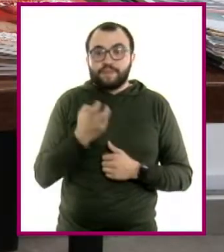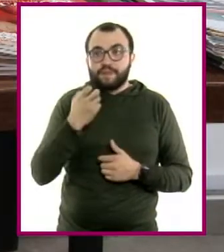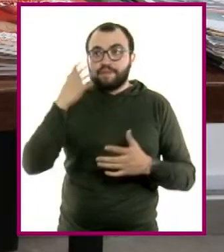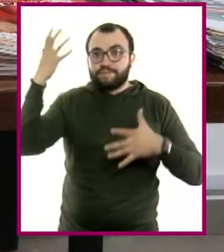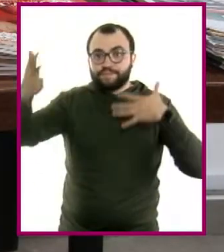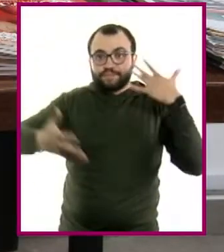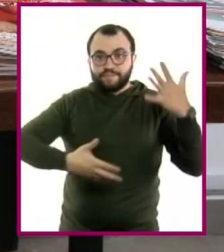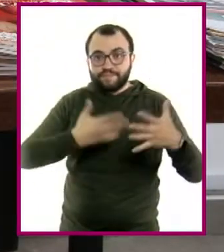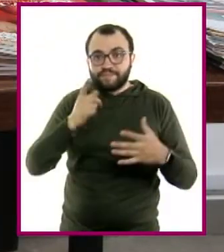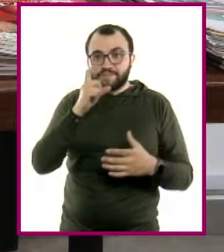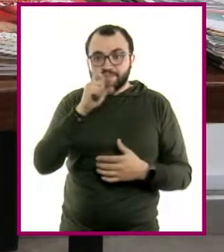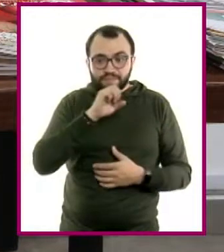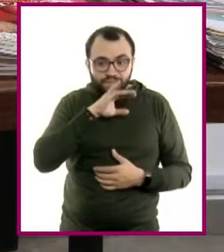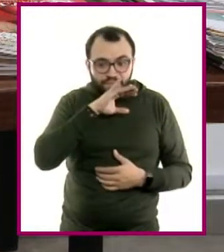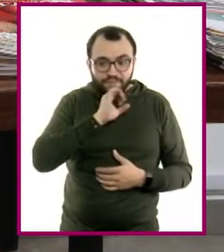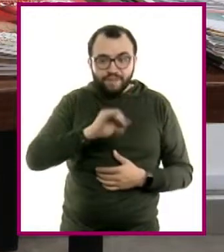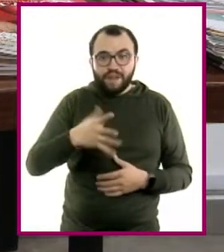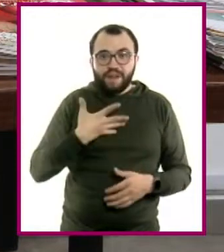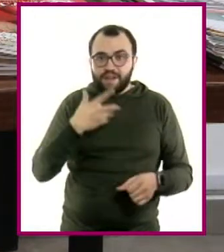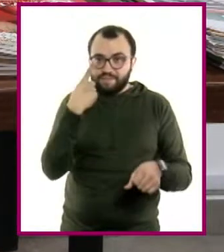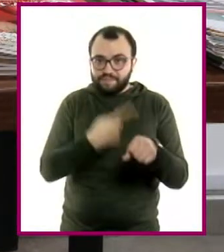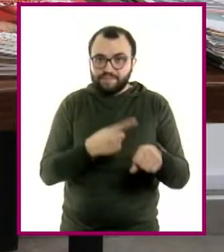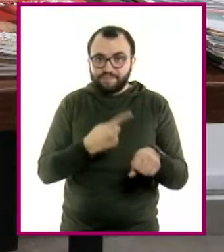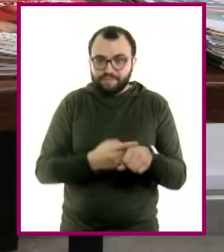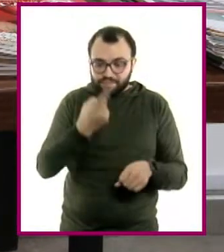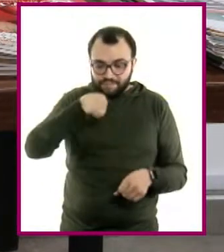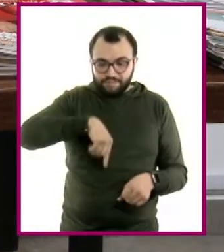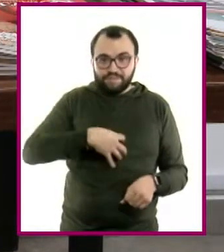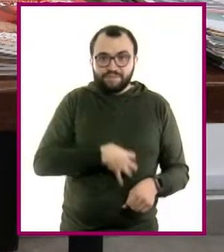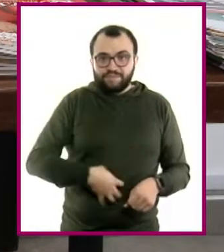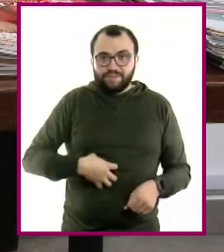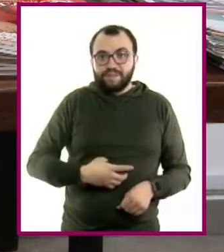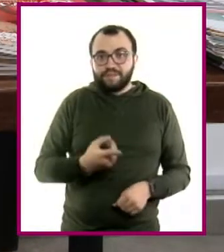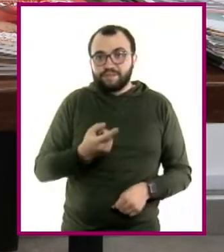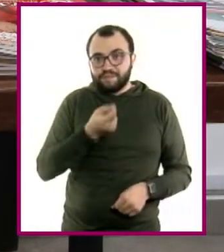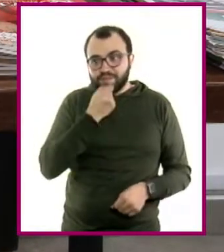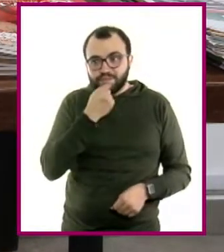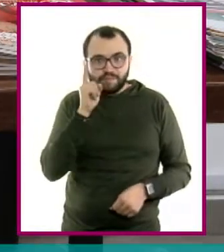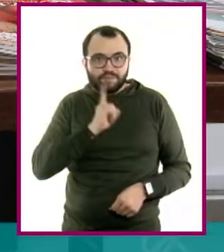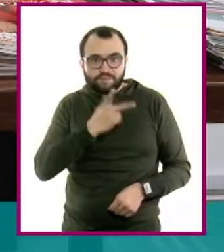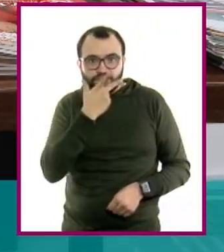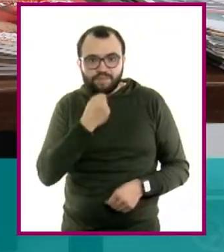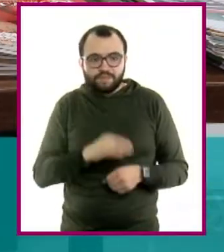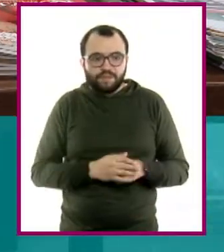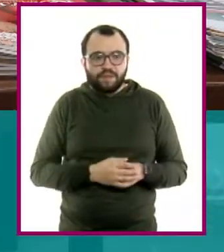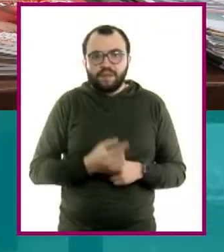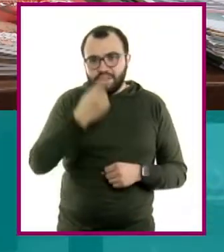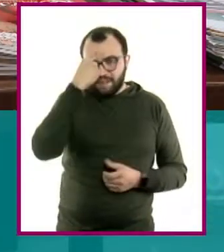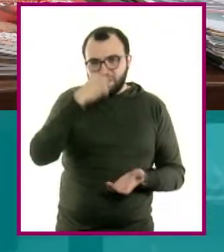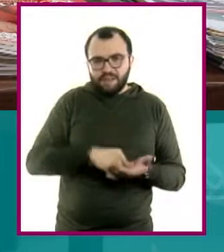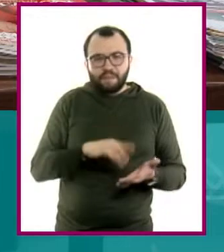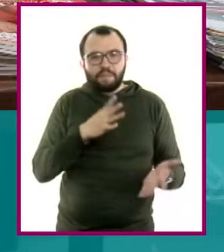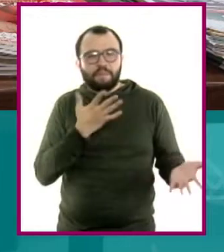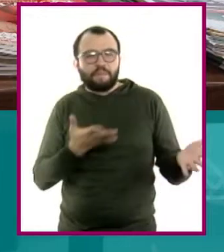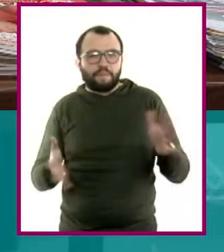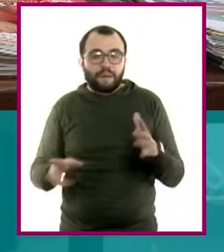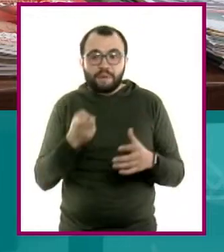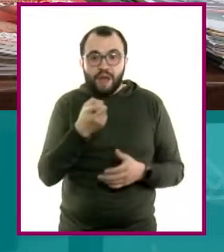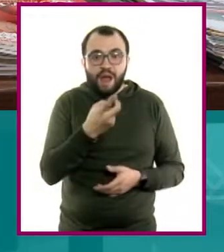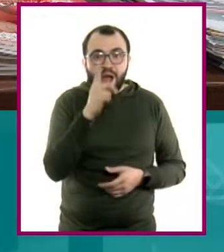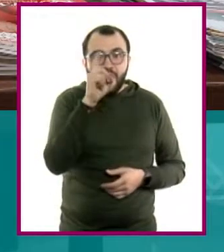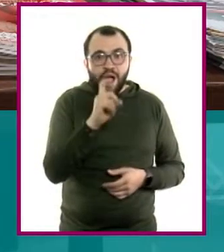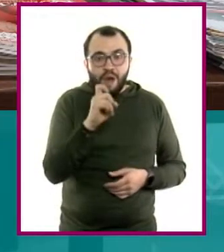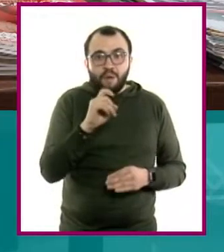contaminación del agua es causa de enfermedades que afectan principalmente a niños y a niñas. Se calcula que la demanda mundial de este elemento